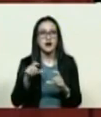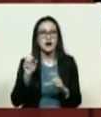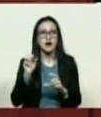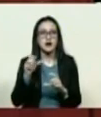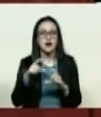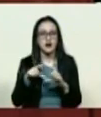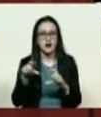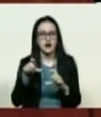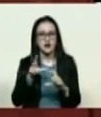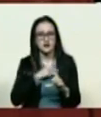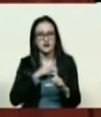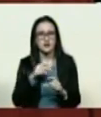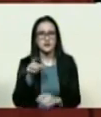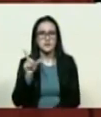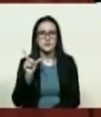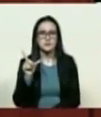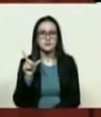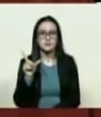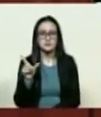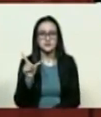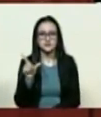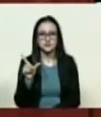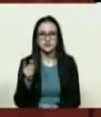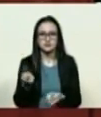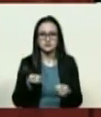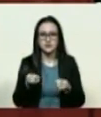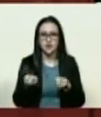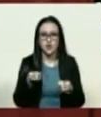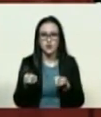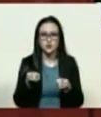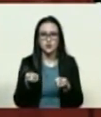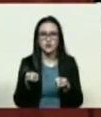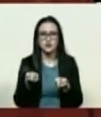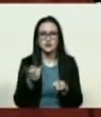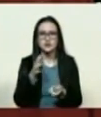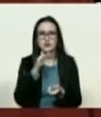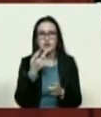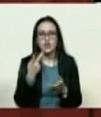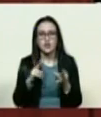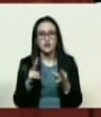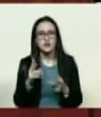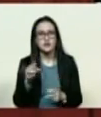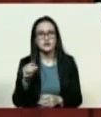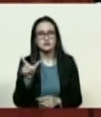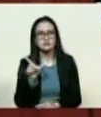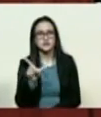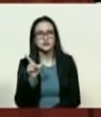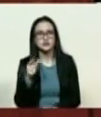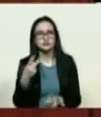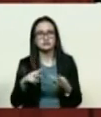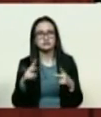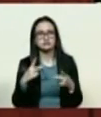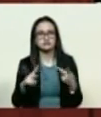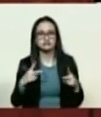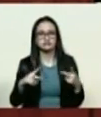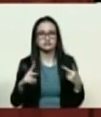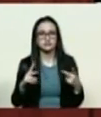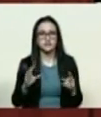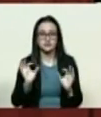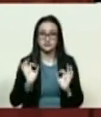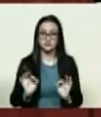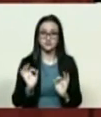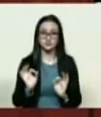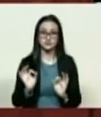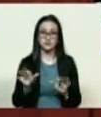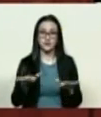del partido, si hay algún mecanismo para controlar que no haya doble militancia, tomando en cuenta que también ha sido oficializado